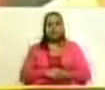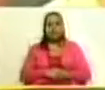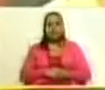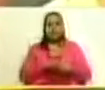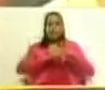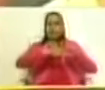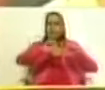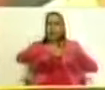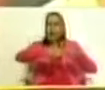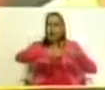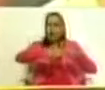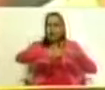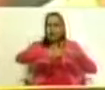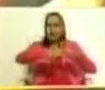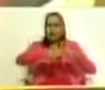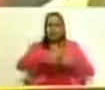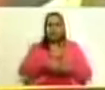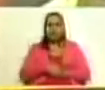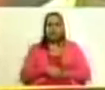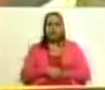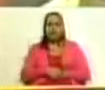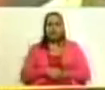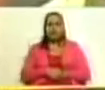Arrancamos, Héctor,